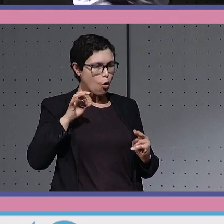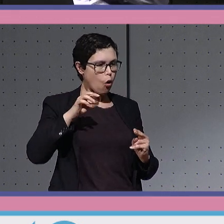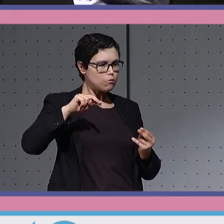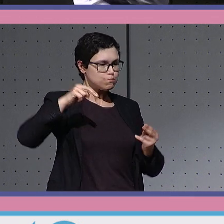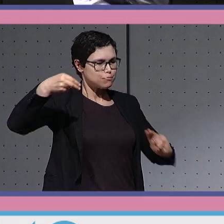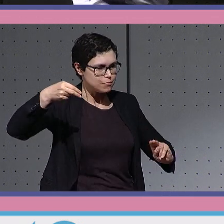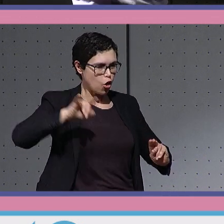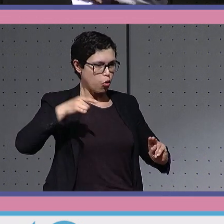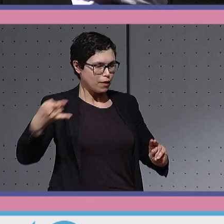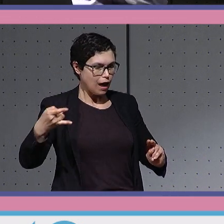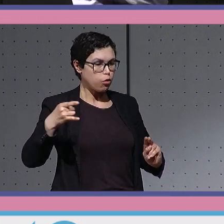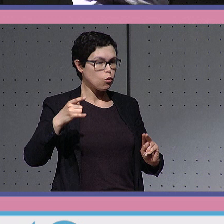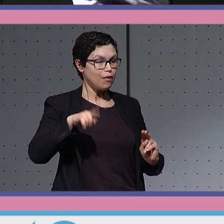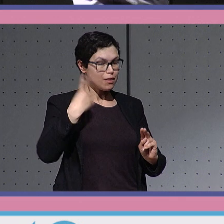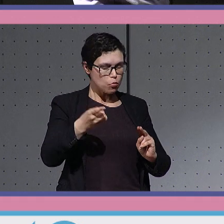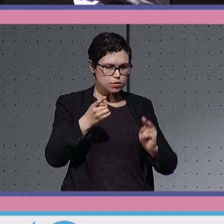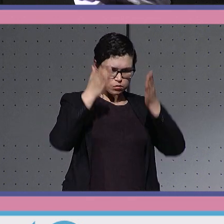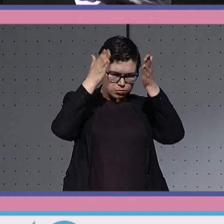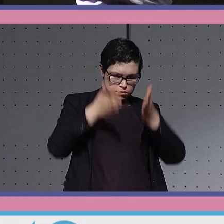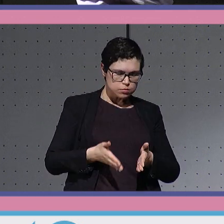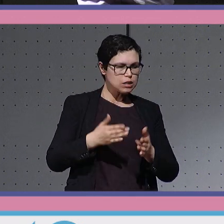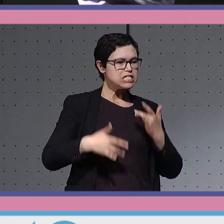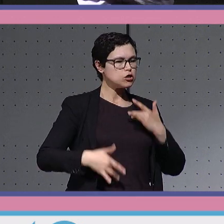puede afectar mucho a los síntomas y lo vamos entendiendo, porque